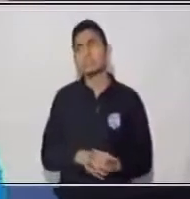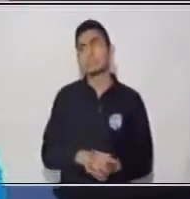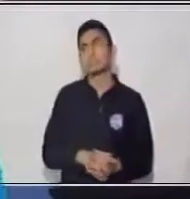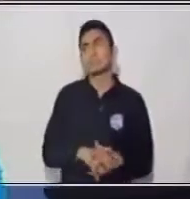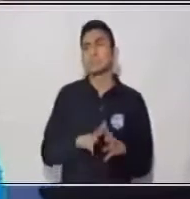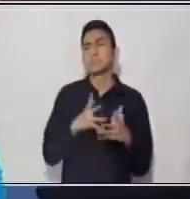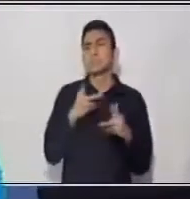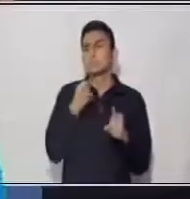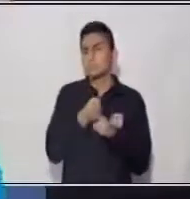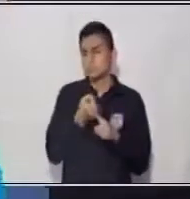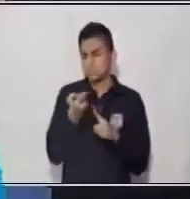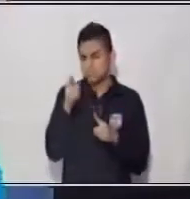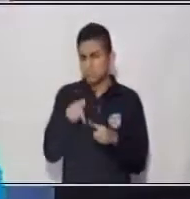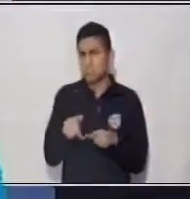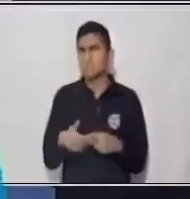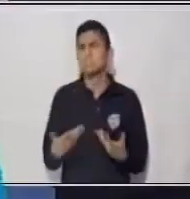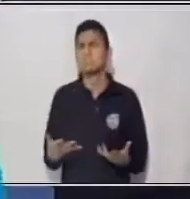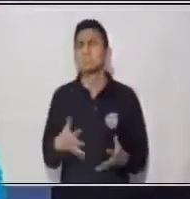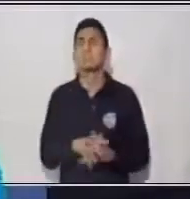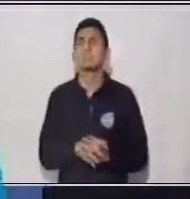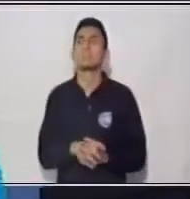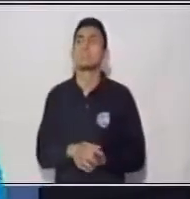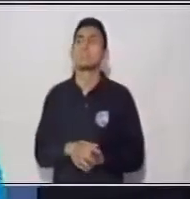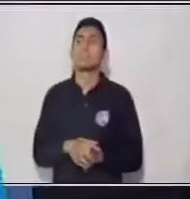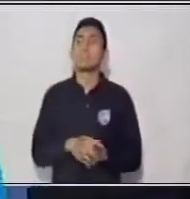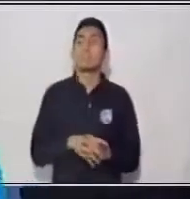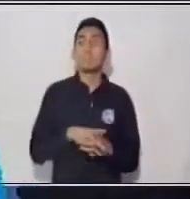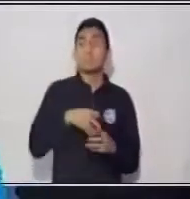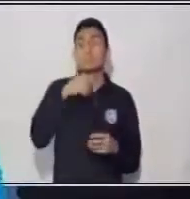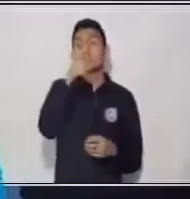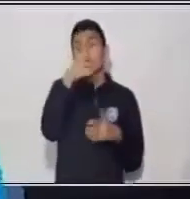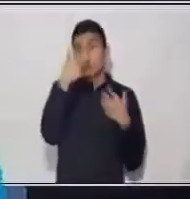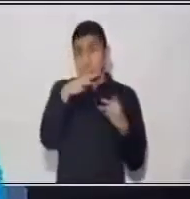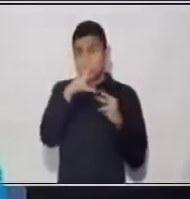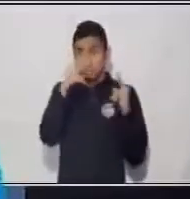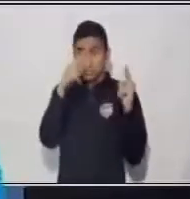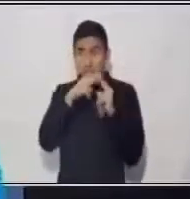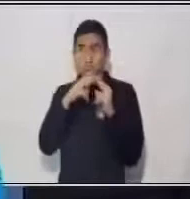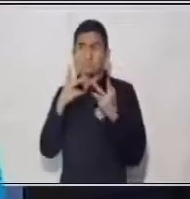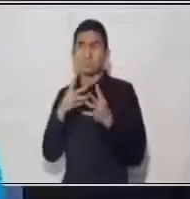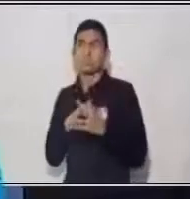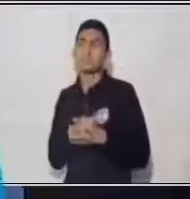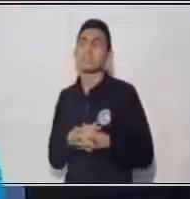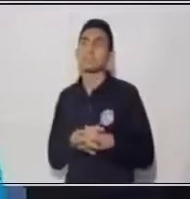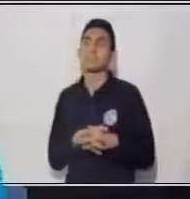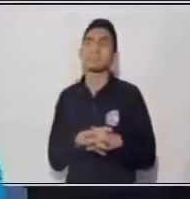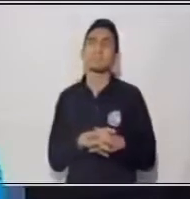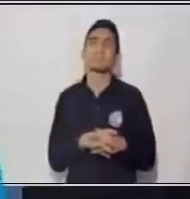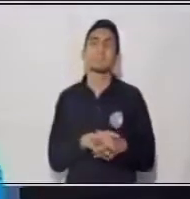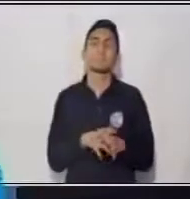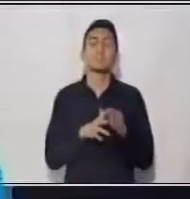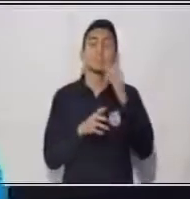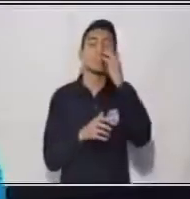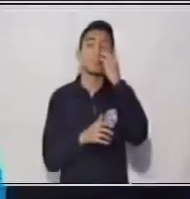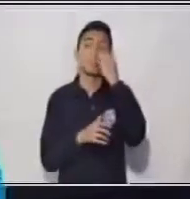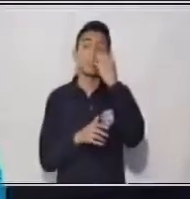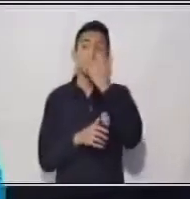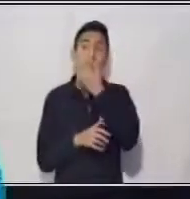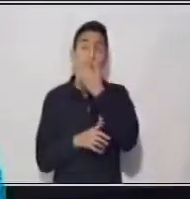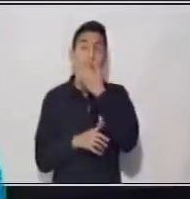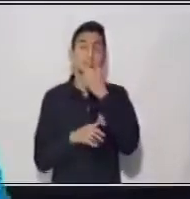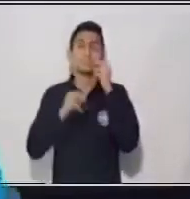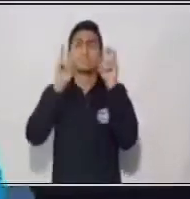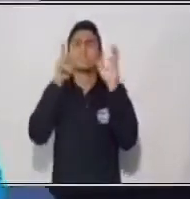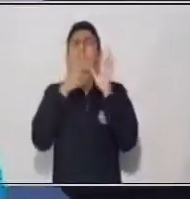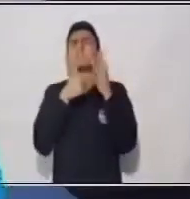¿Qué sucede en este momento? Nosotros vamos a cancelar los segundos con los segundos y la distancia nos va a